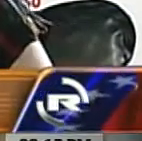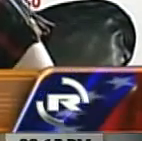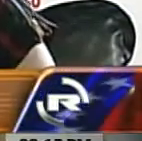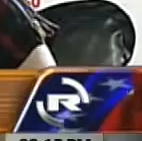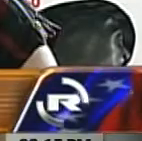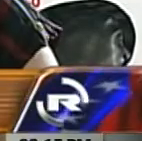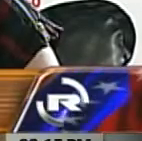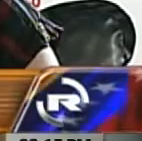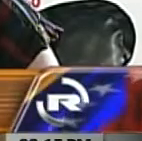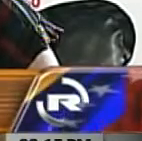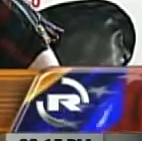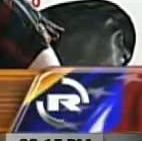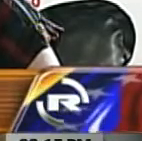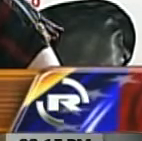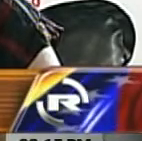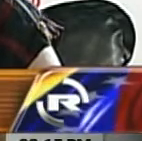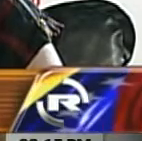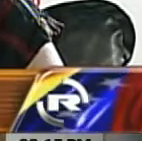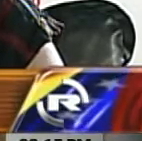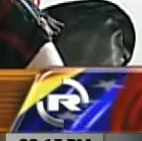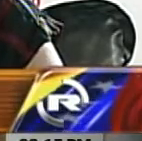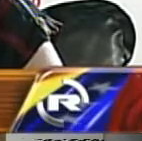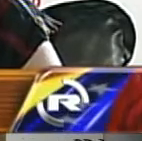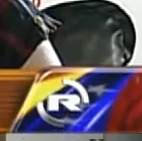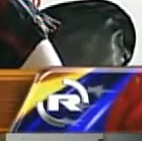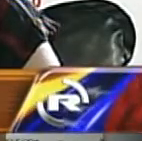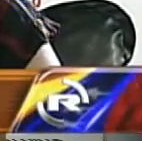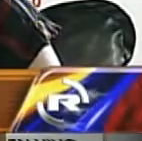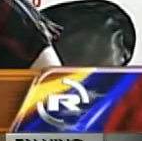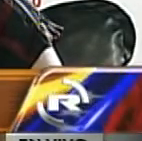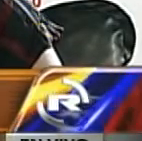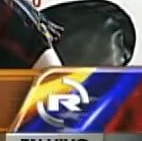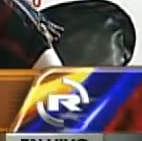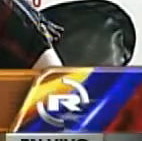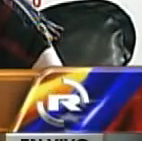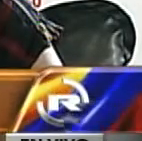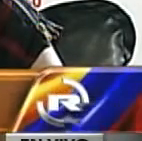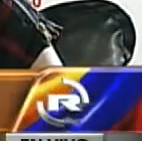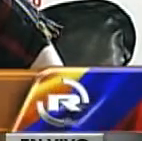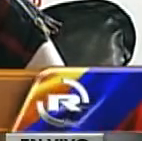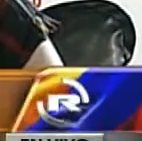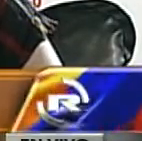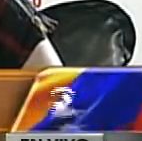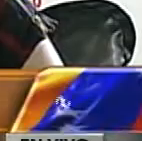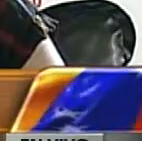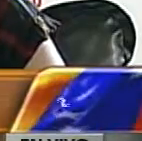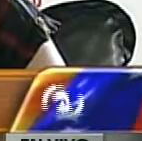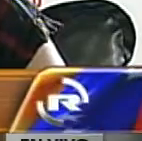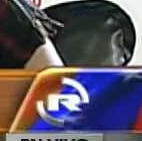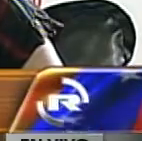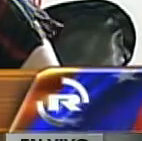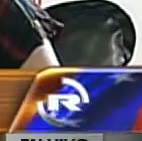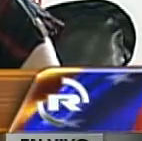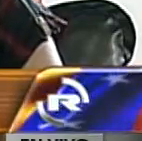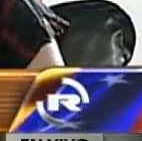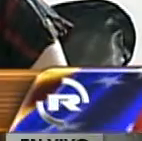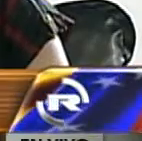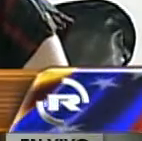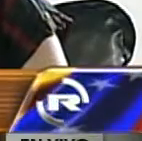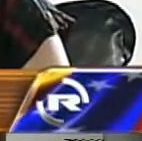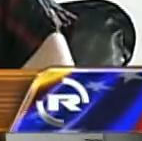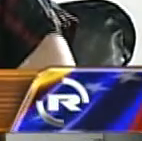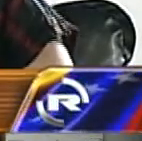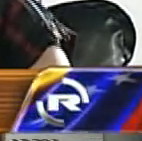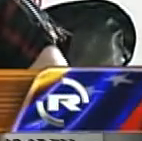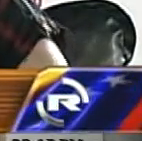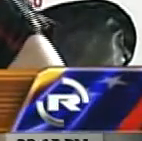entre investigadores, docentes interesados en darle una dinámica distinta a la historia, ese término que para algunos resulta